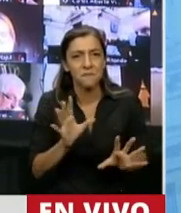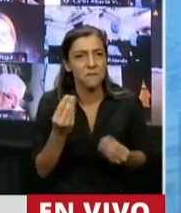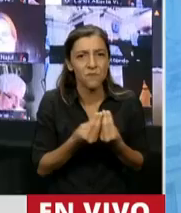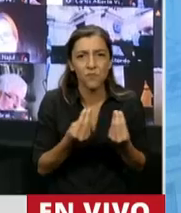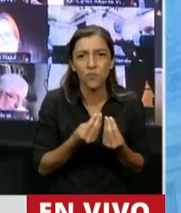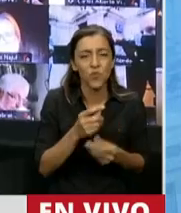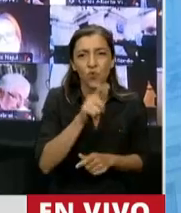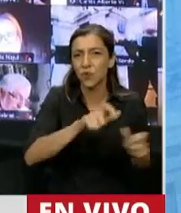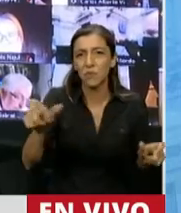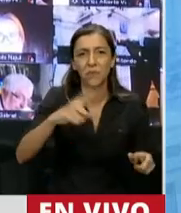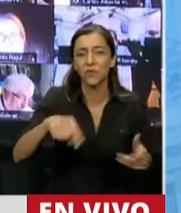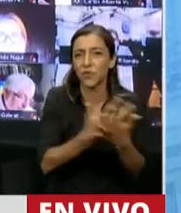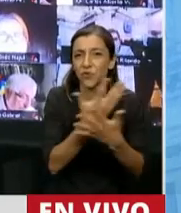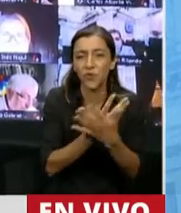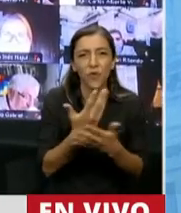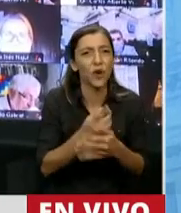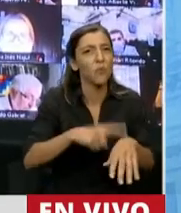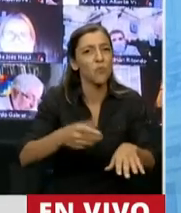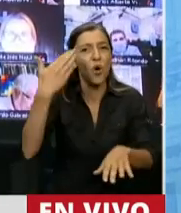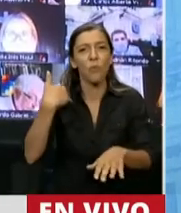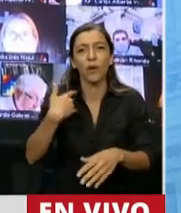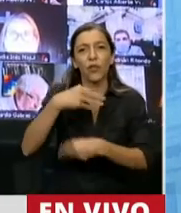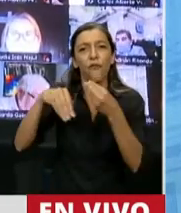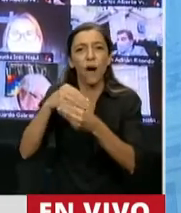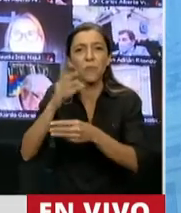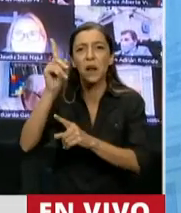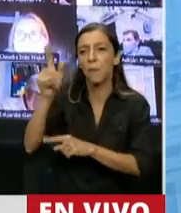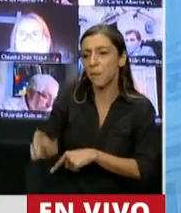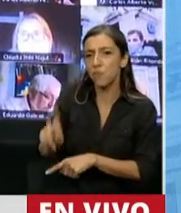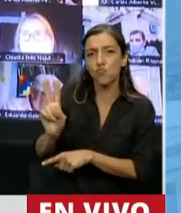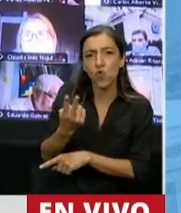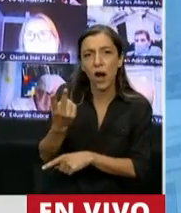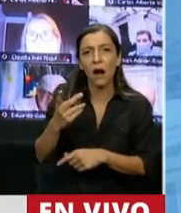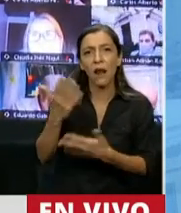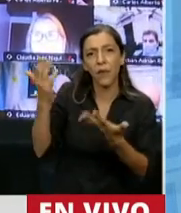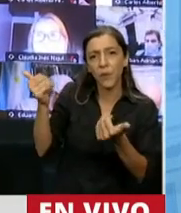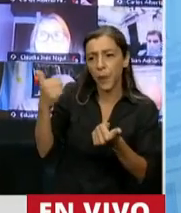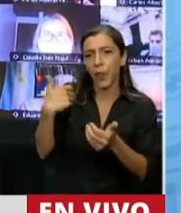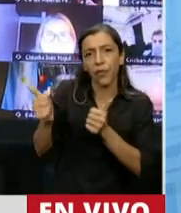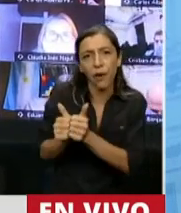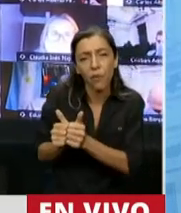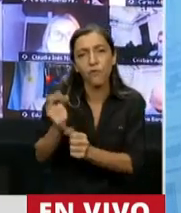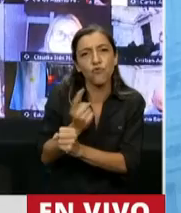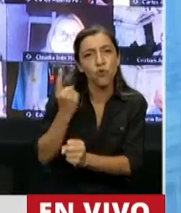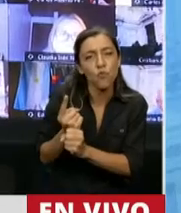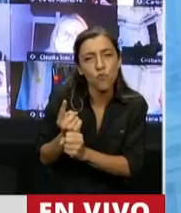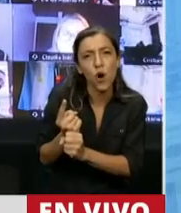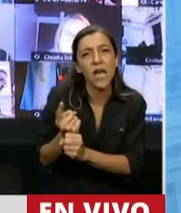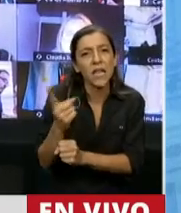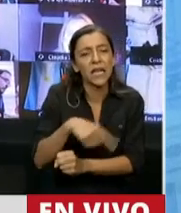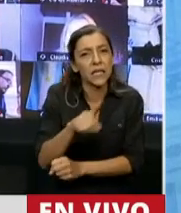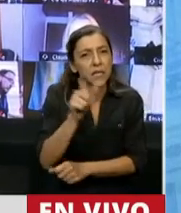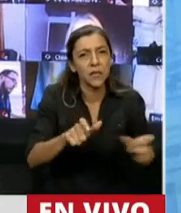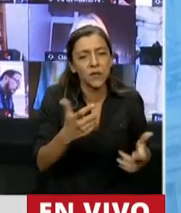despedir a seres queridos o no pudieron asistir o no pudieron acompañar la persona en un momento donde